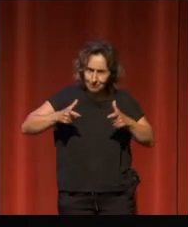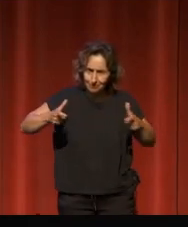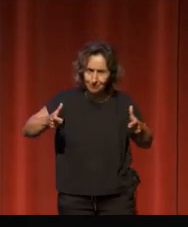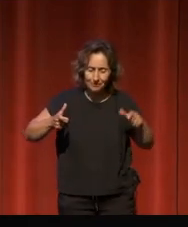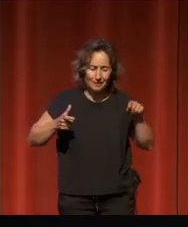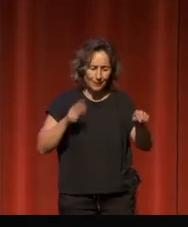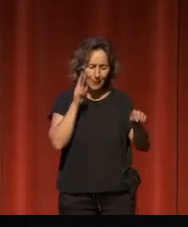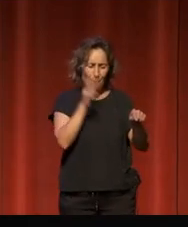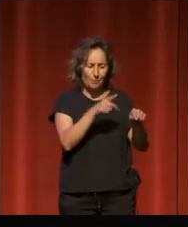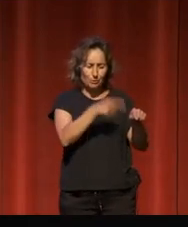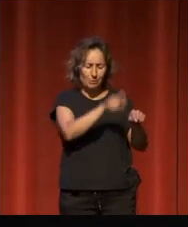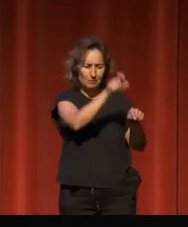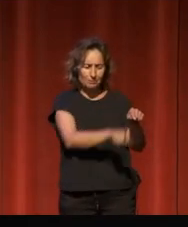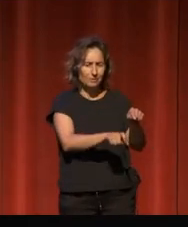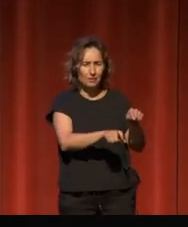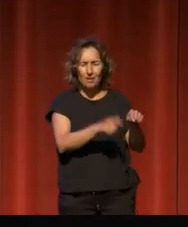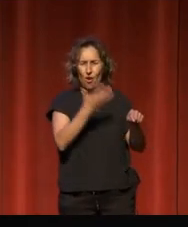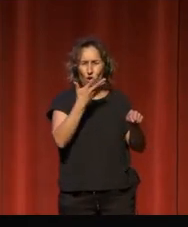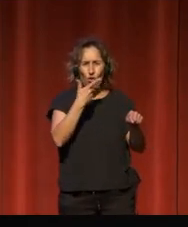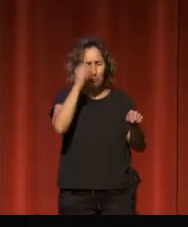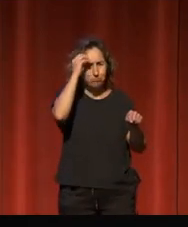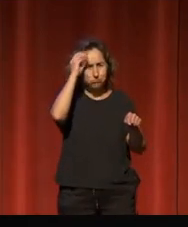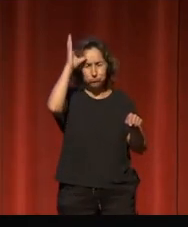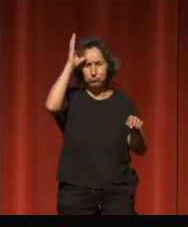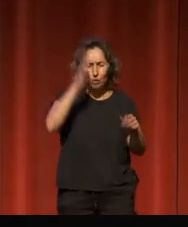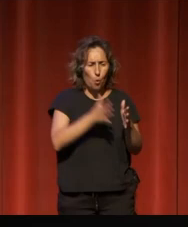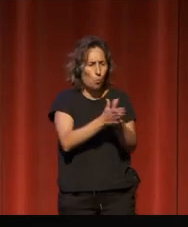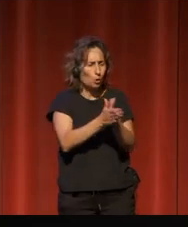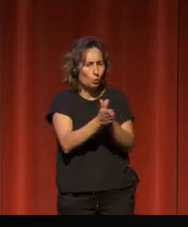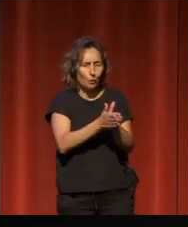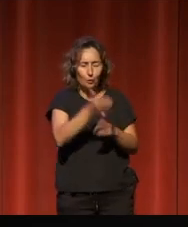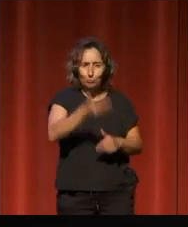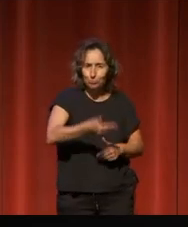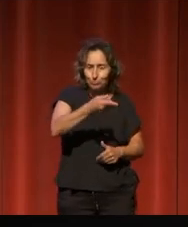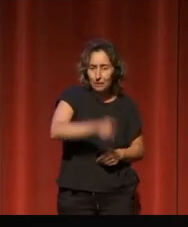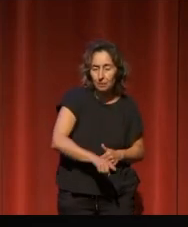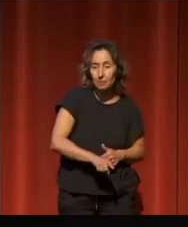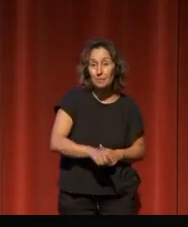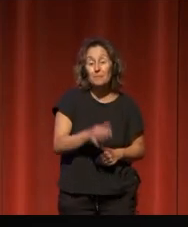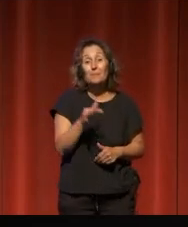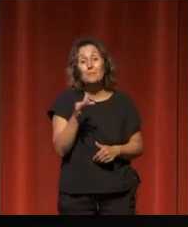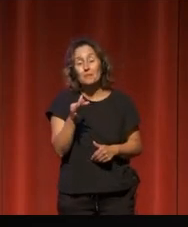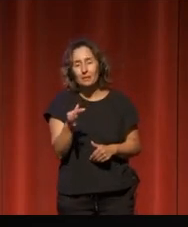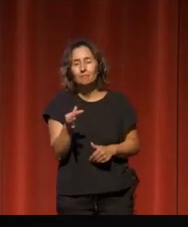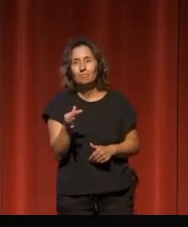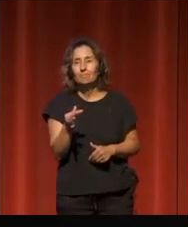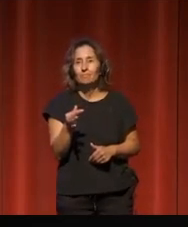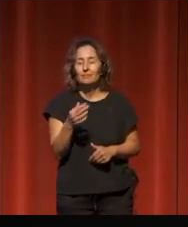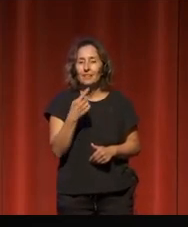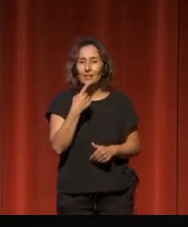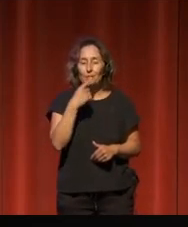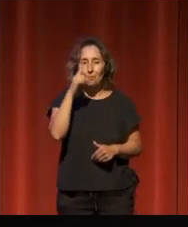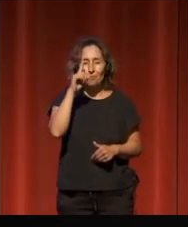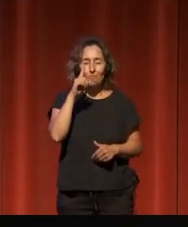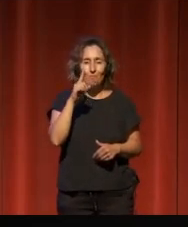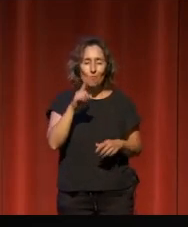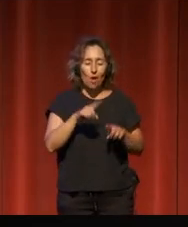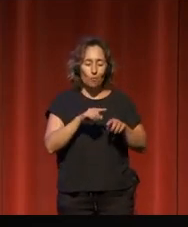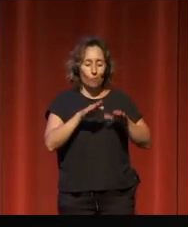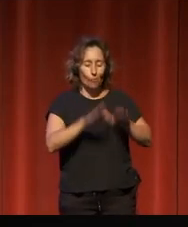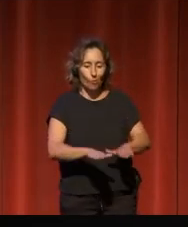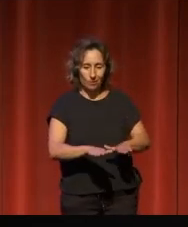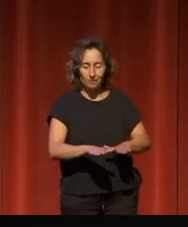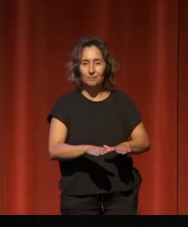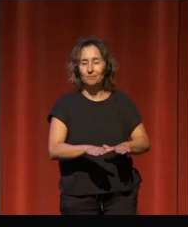que es un personal altamente cualificado motivado y altamente yo decía militante no Bueno pues con